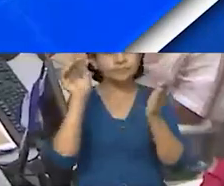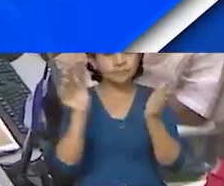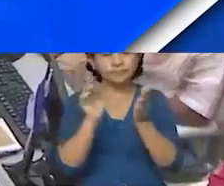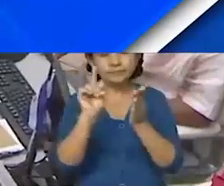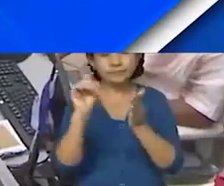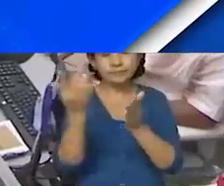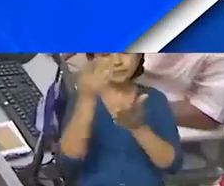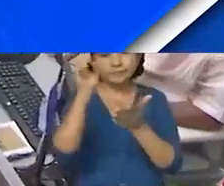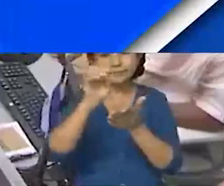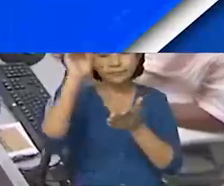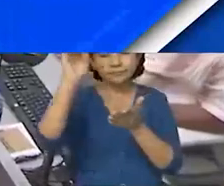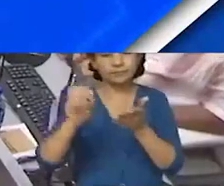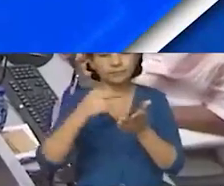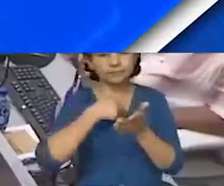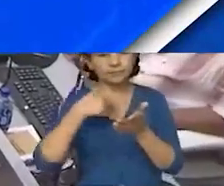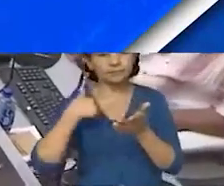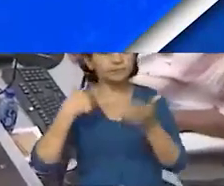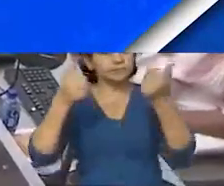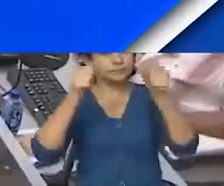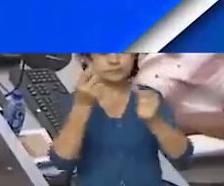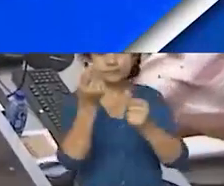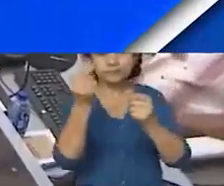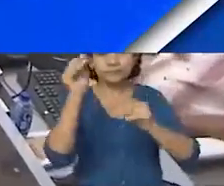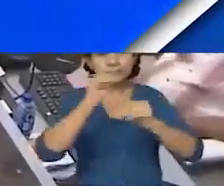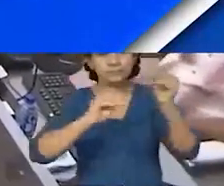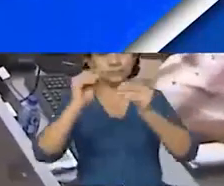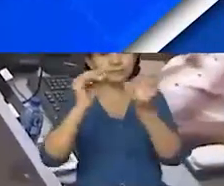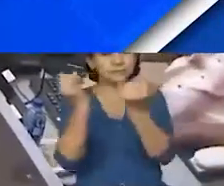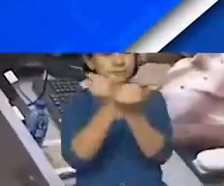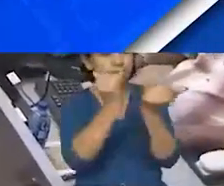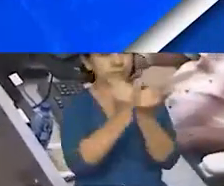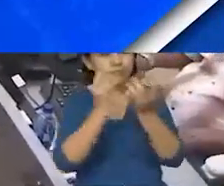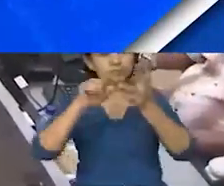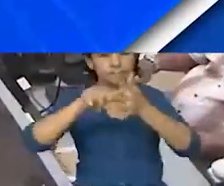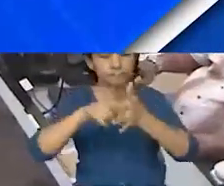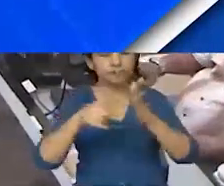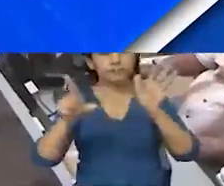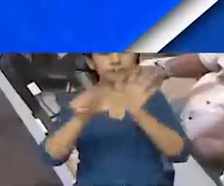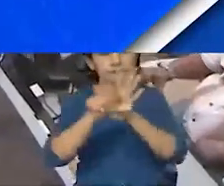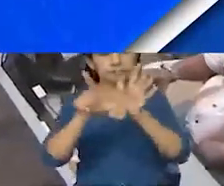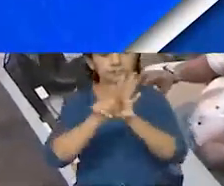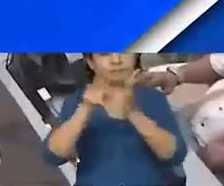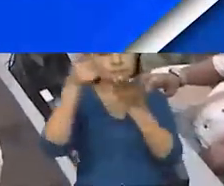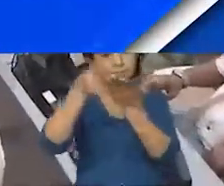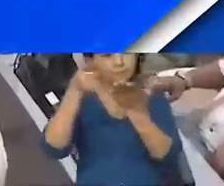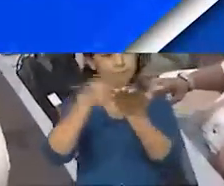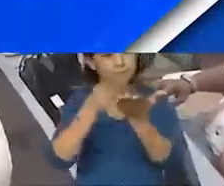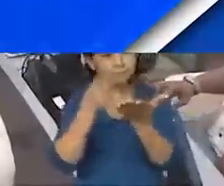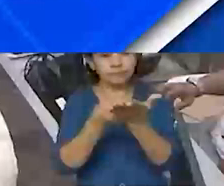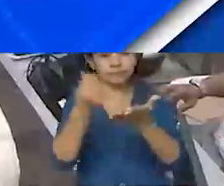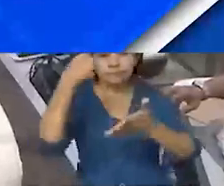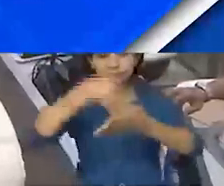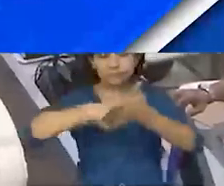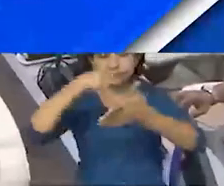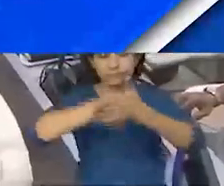del Presupuesto General de la República 2023 con un aumento de